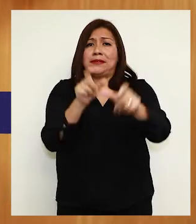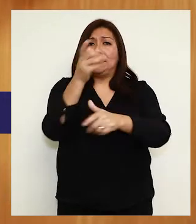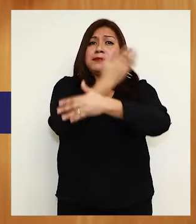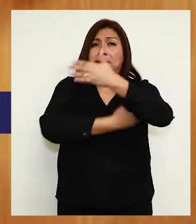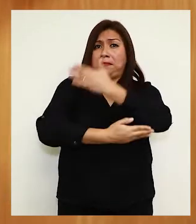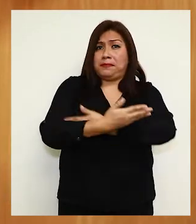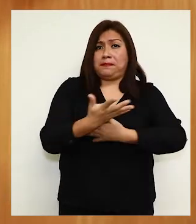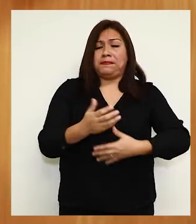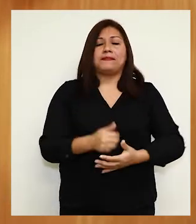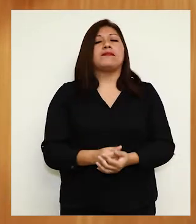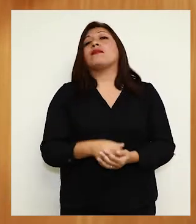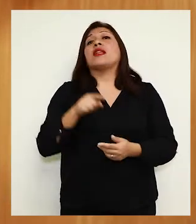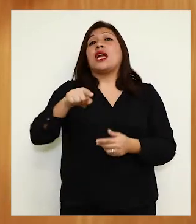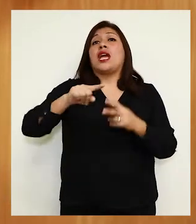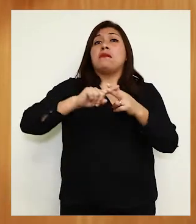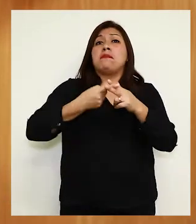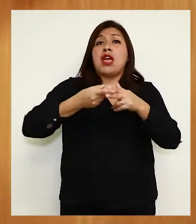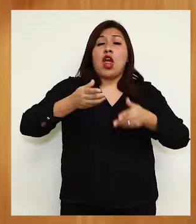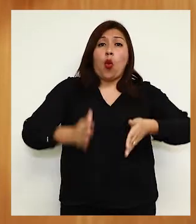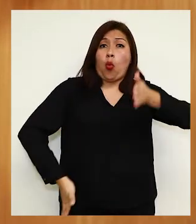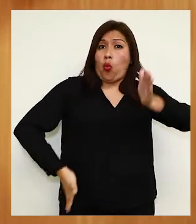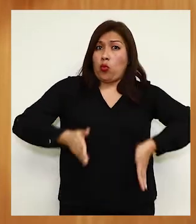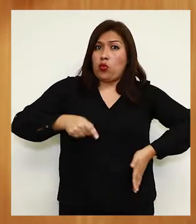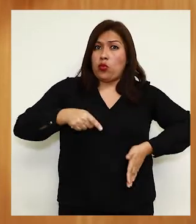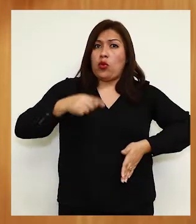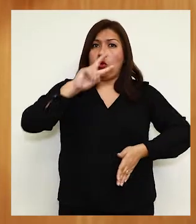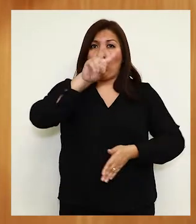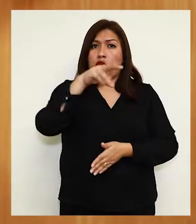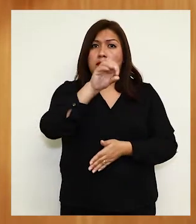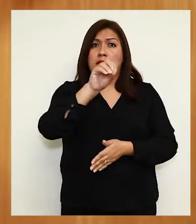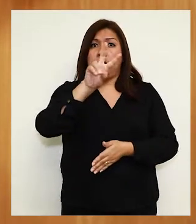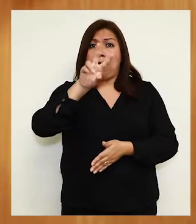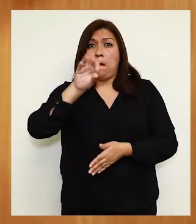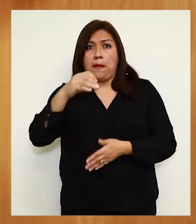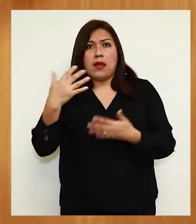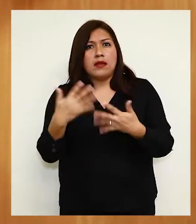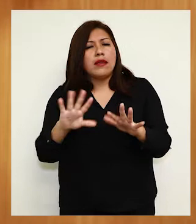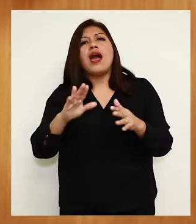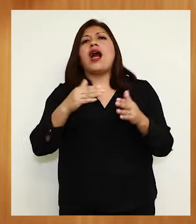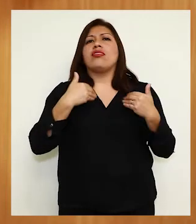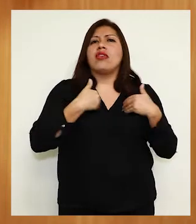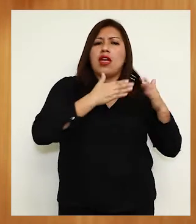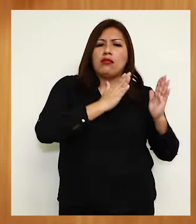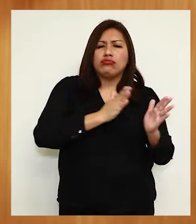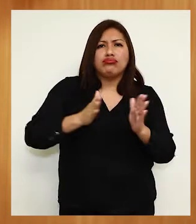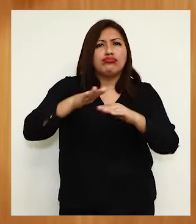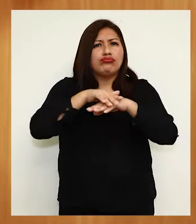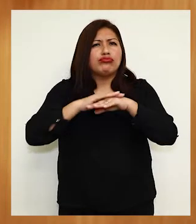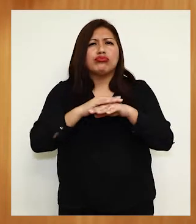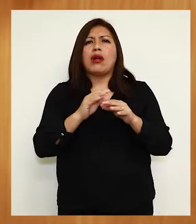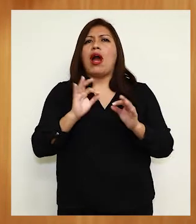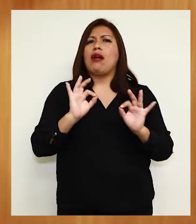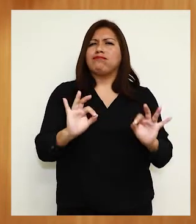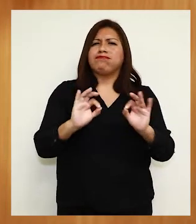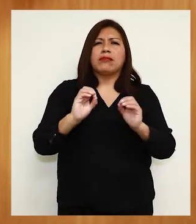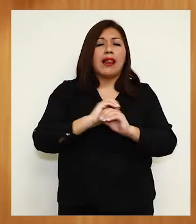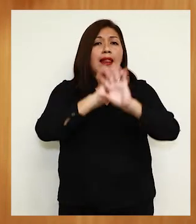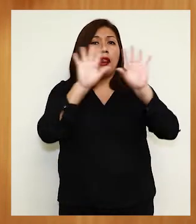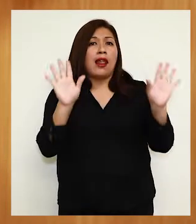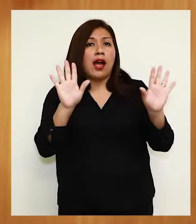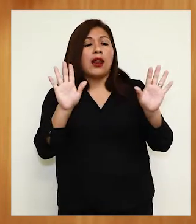discapacidad. A partir de julio del año 2020, ya con planes muy definidos y protocolos